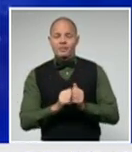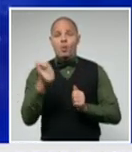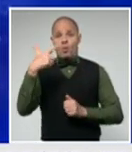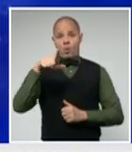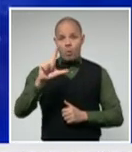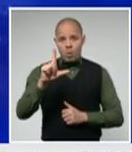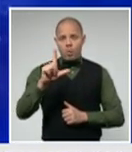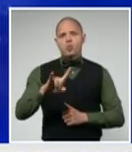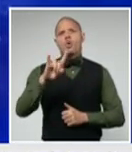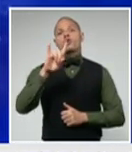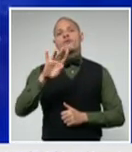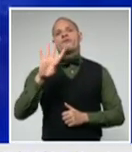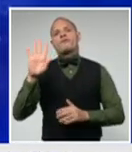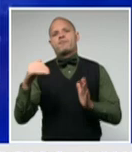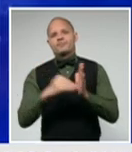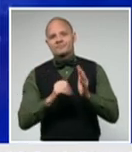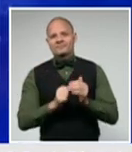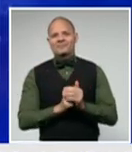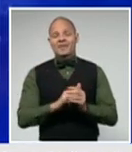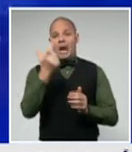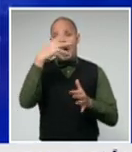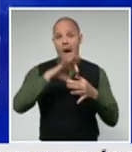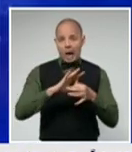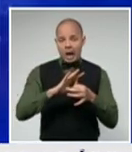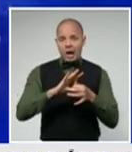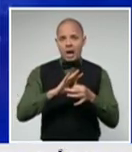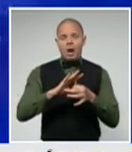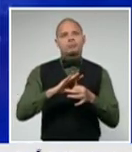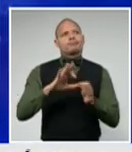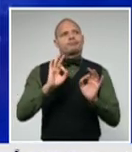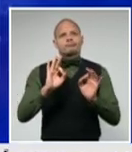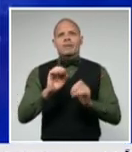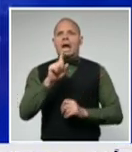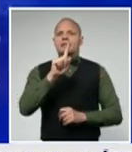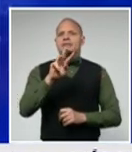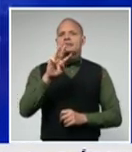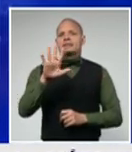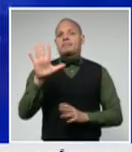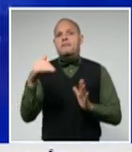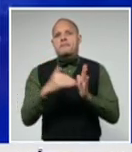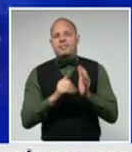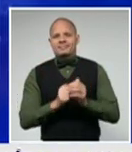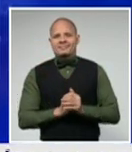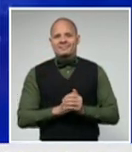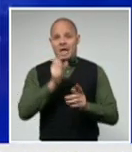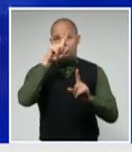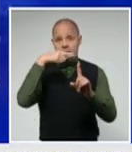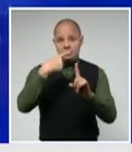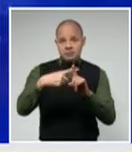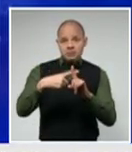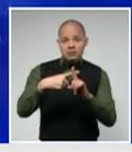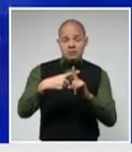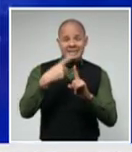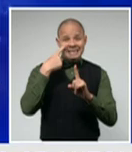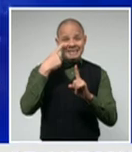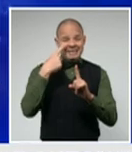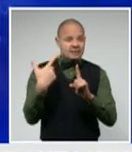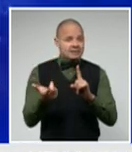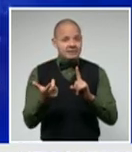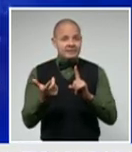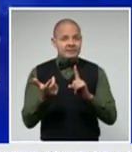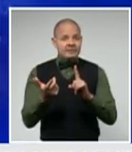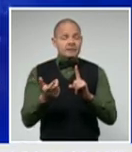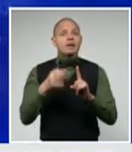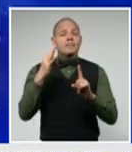de 94.000, agosto con más de 135.000 y septiembre terminamos con